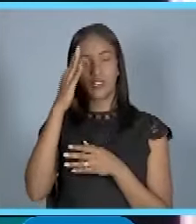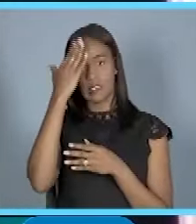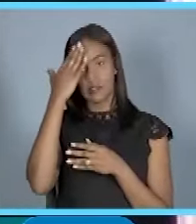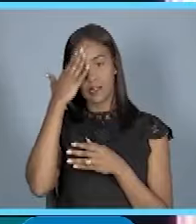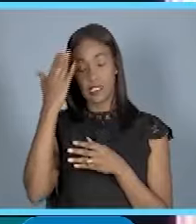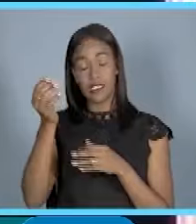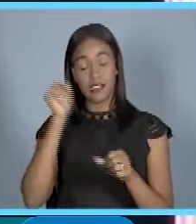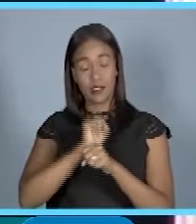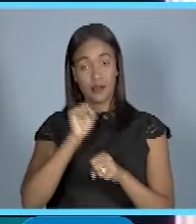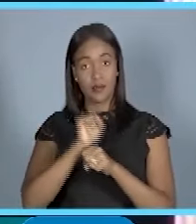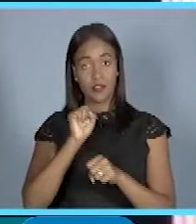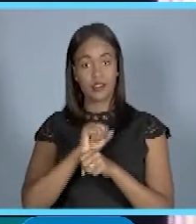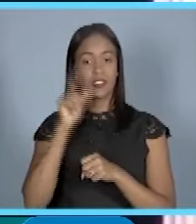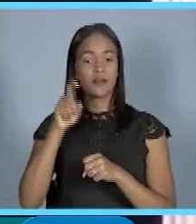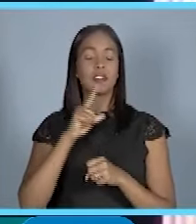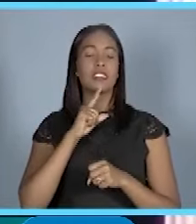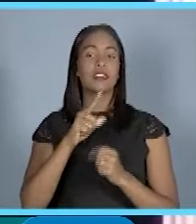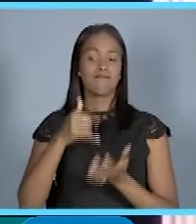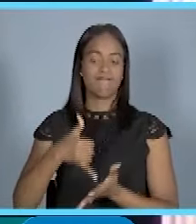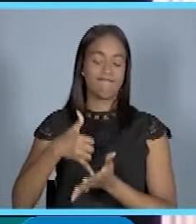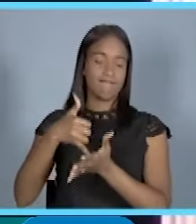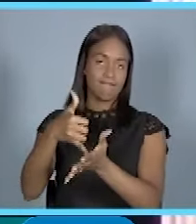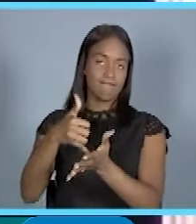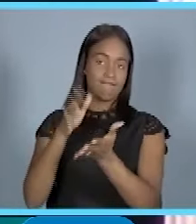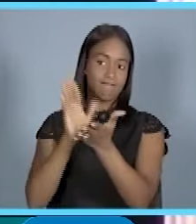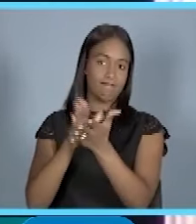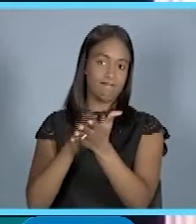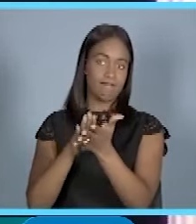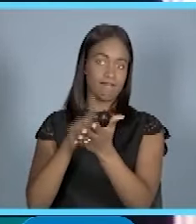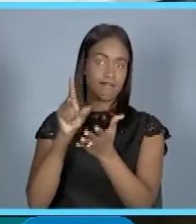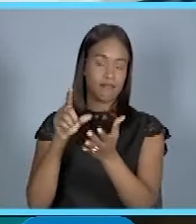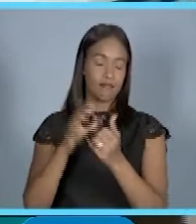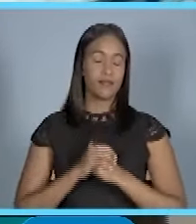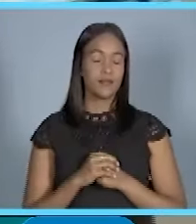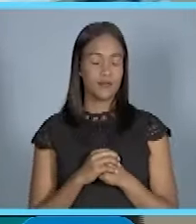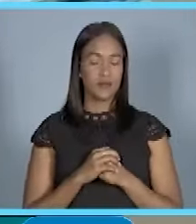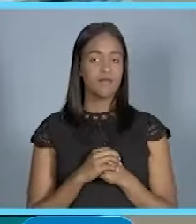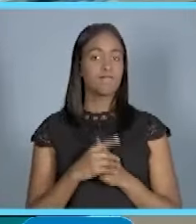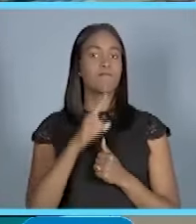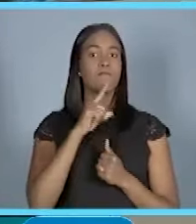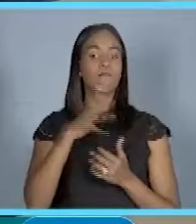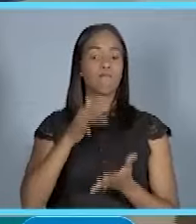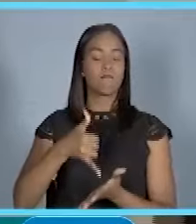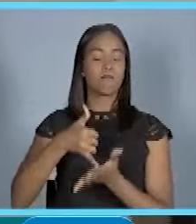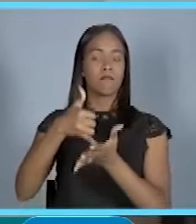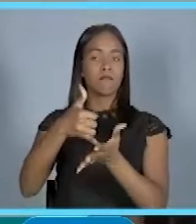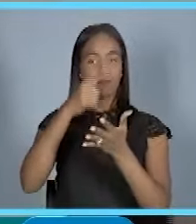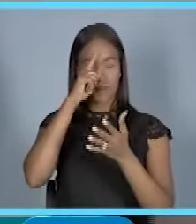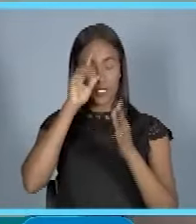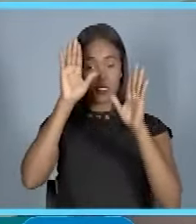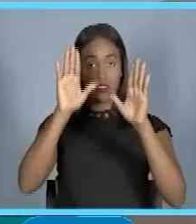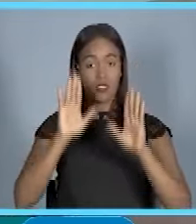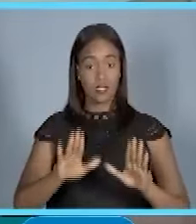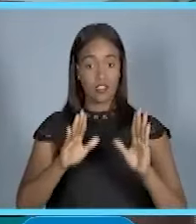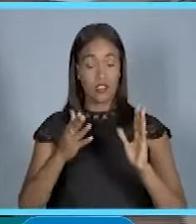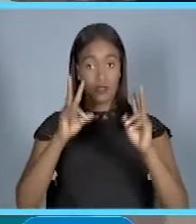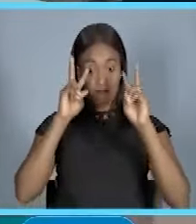esa labor debe ser reconocida y aplaudida. Fueron galardonados por la excelencia